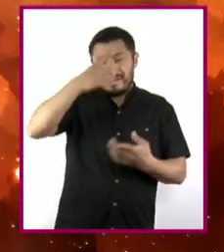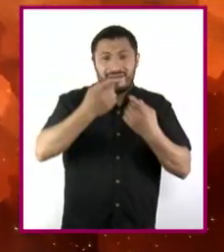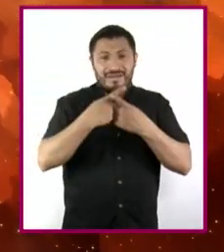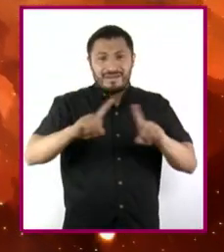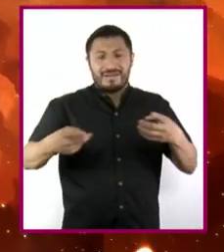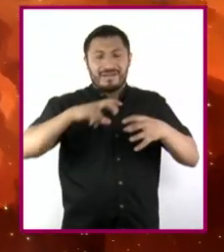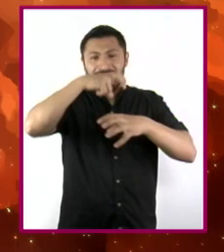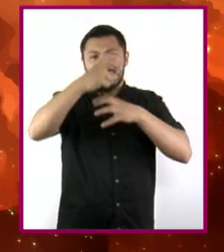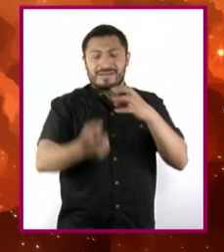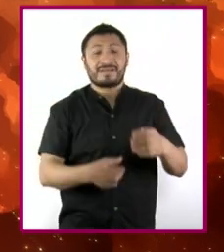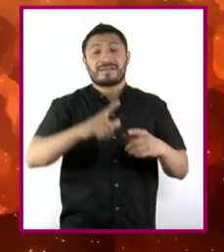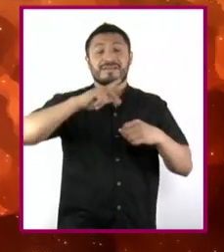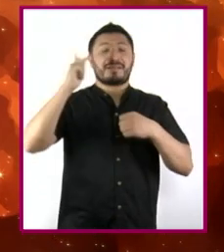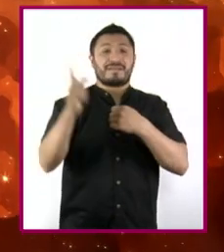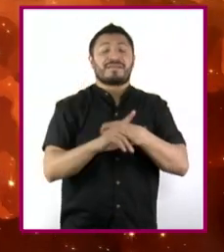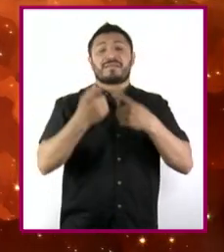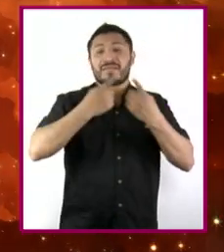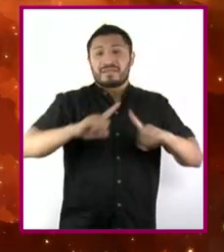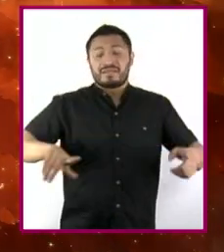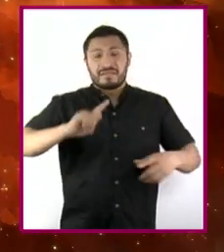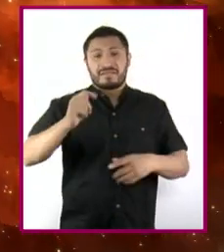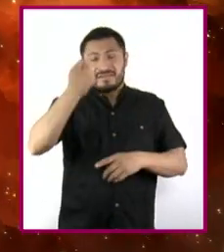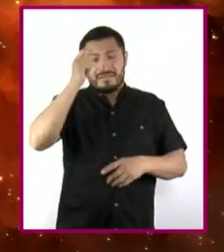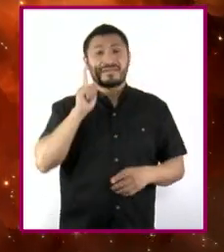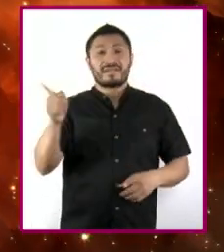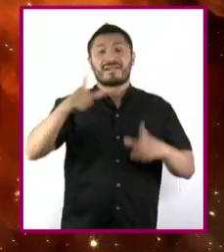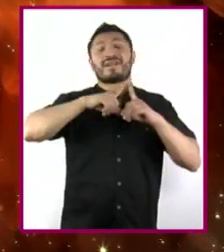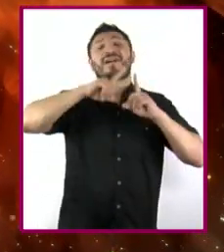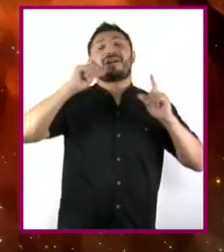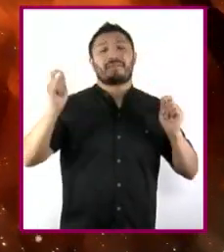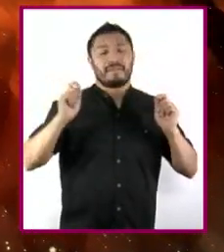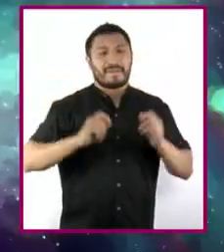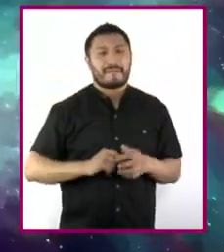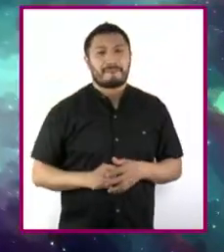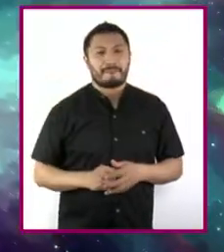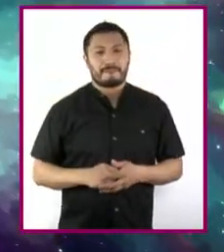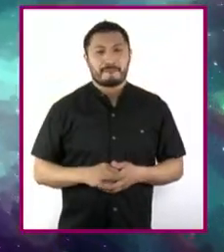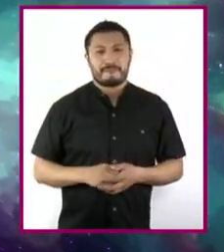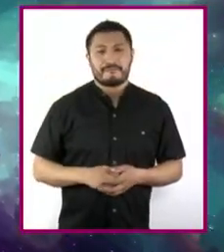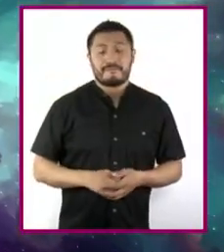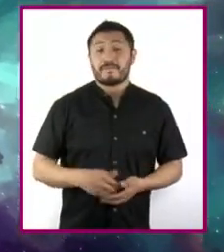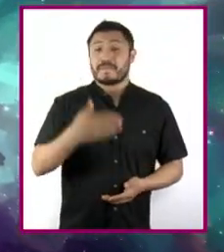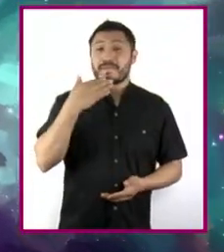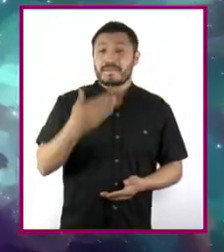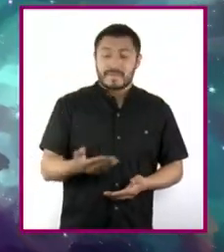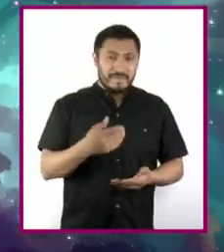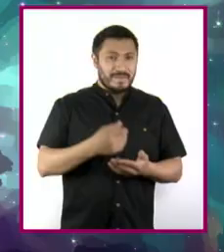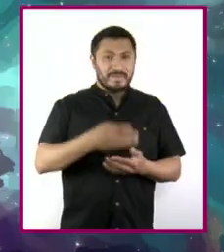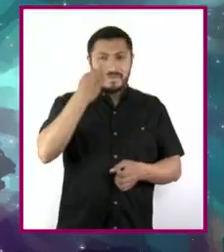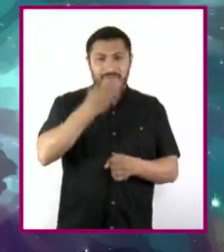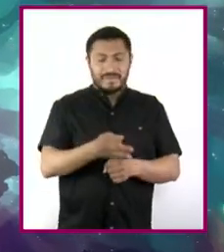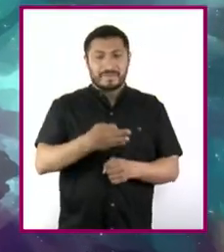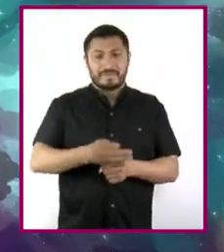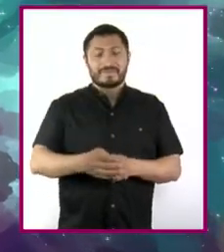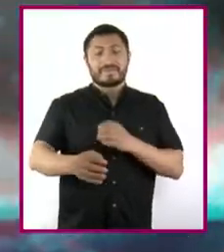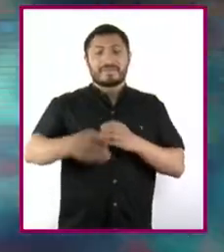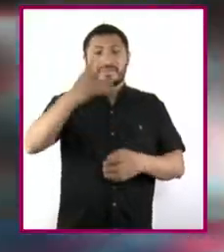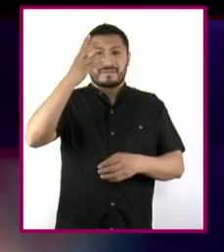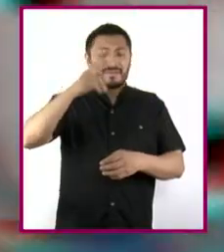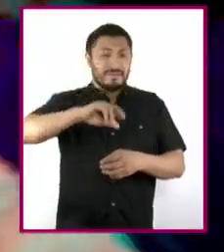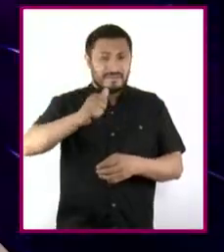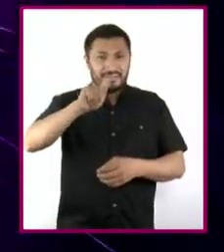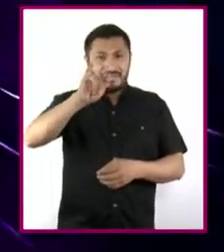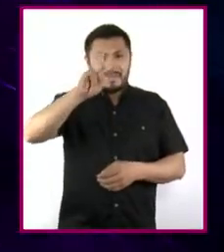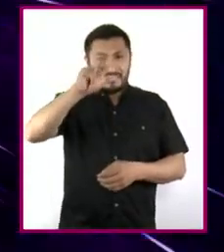de satélites en un país tan desarrollado tecnológicamente como lo es Japón. Bien, Pepe, es hora de la segunda parte de la sección de TIVA.